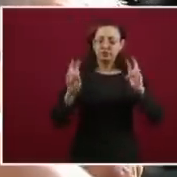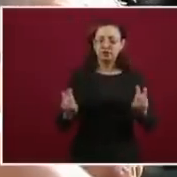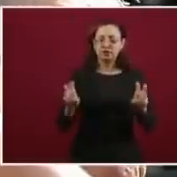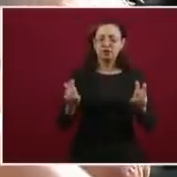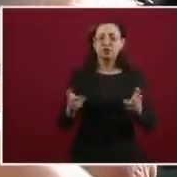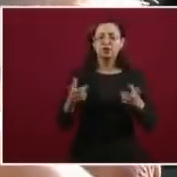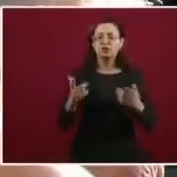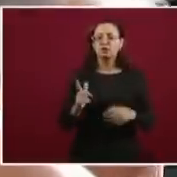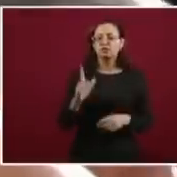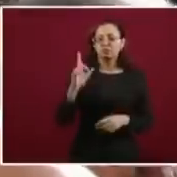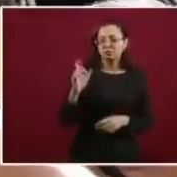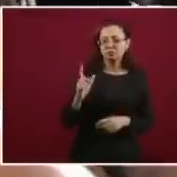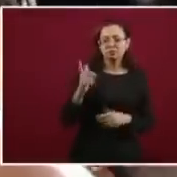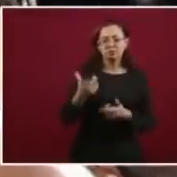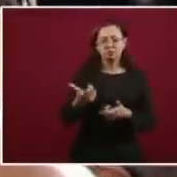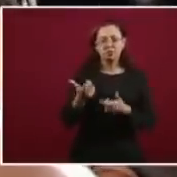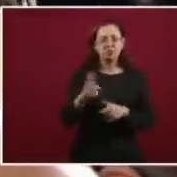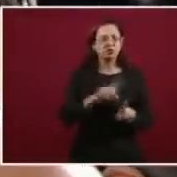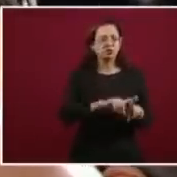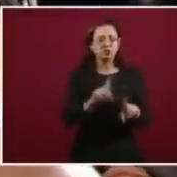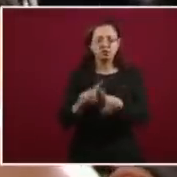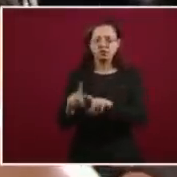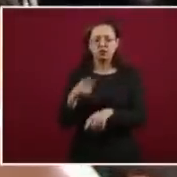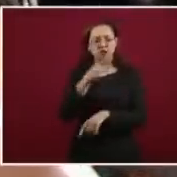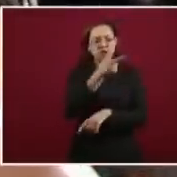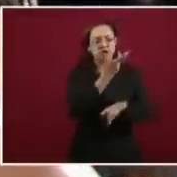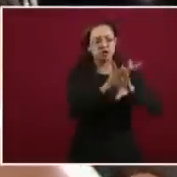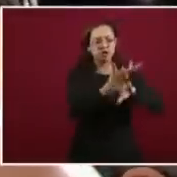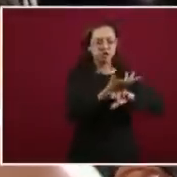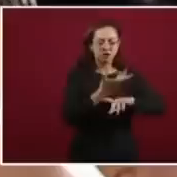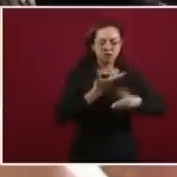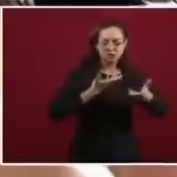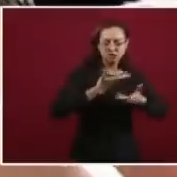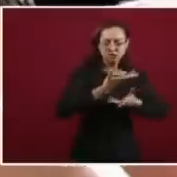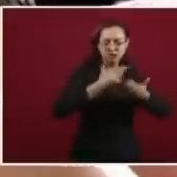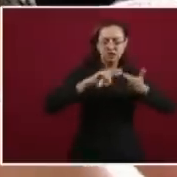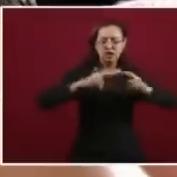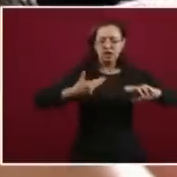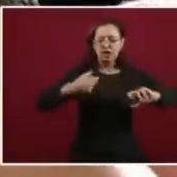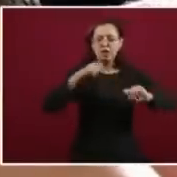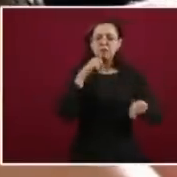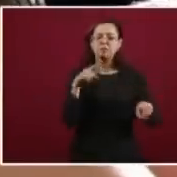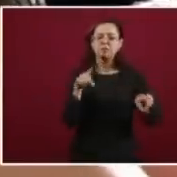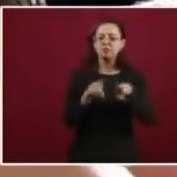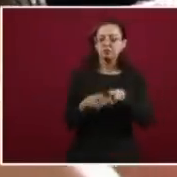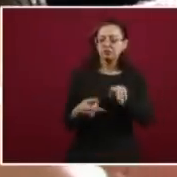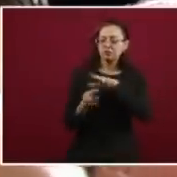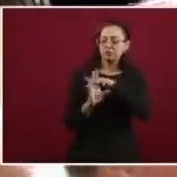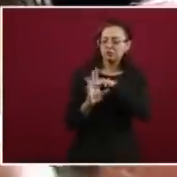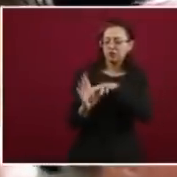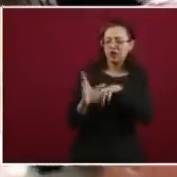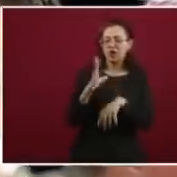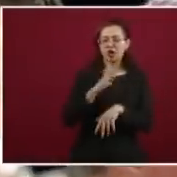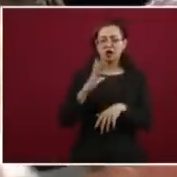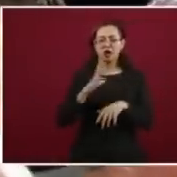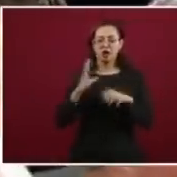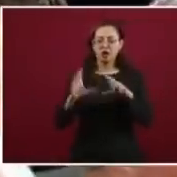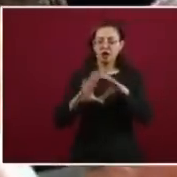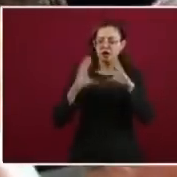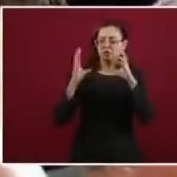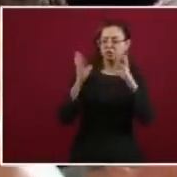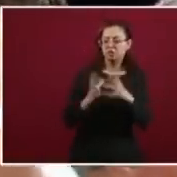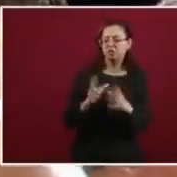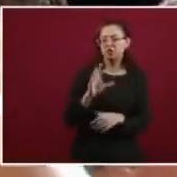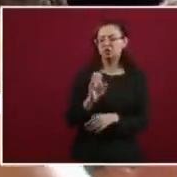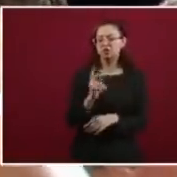relación bilateral con eeuu y para el tema de migración se hizo una iniciativa global con cepal y con los